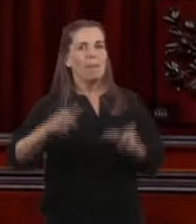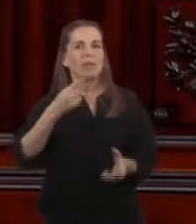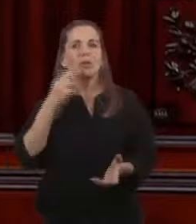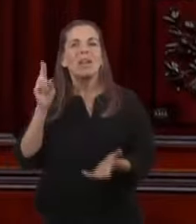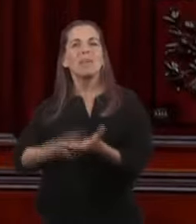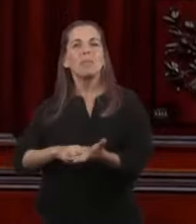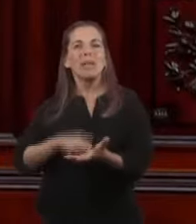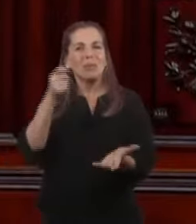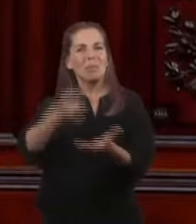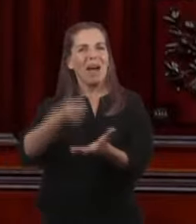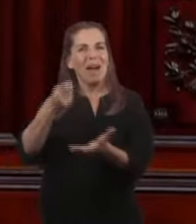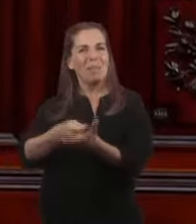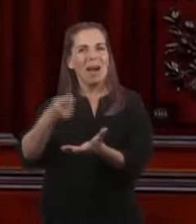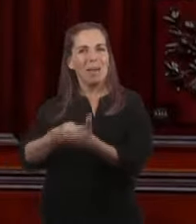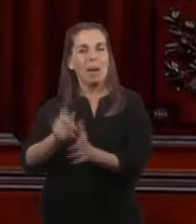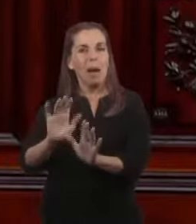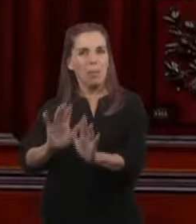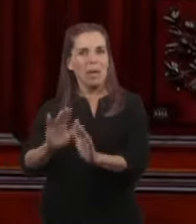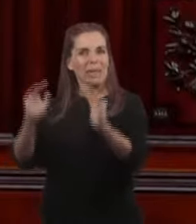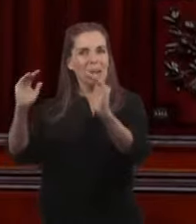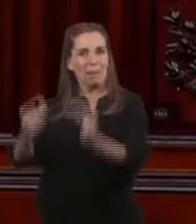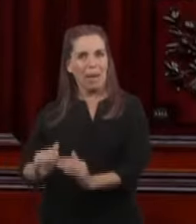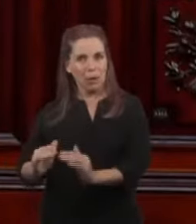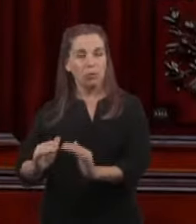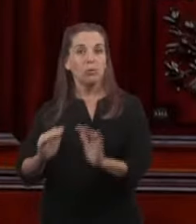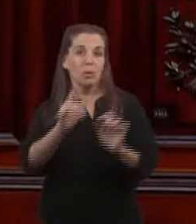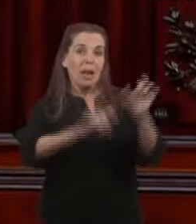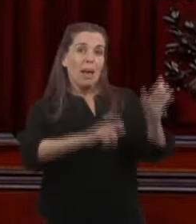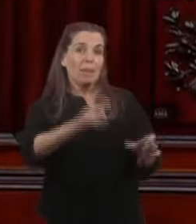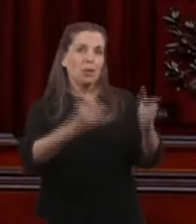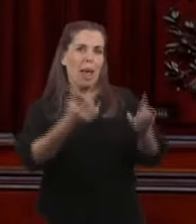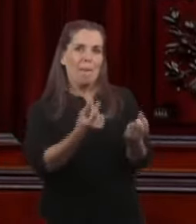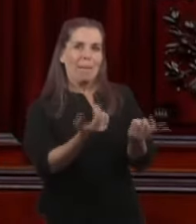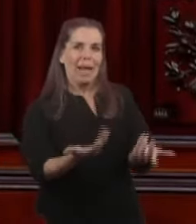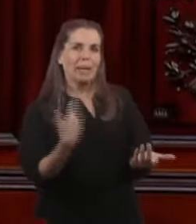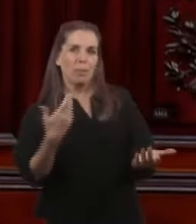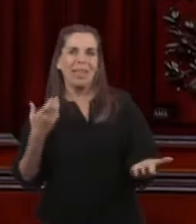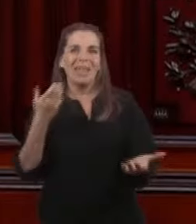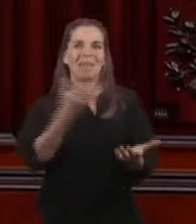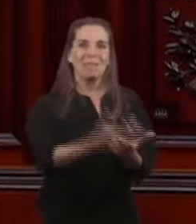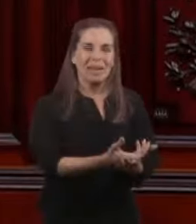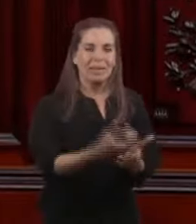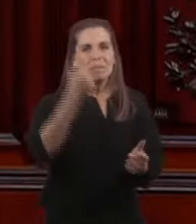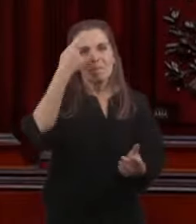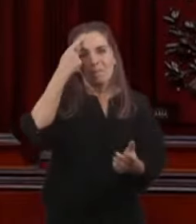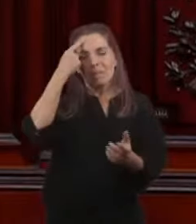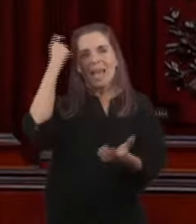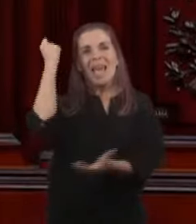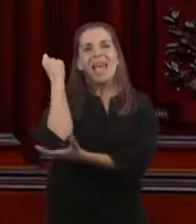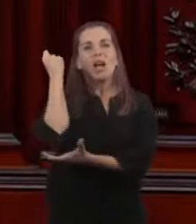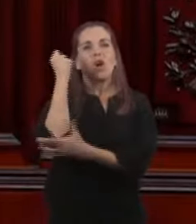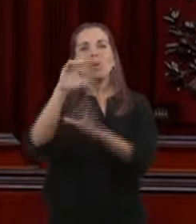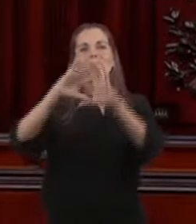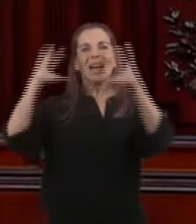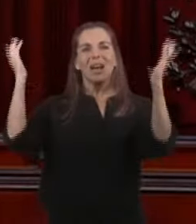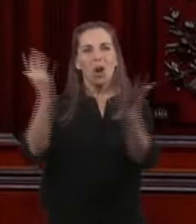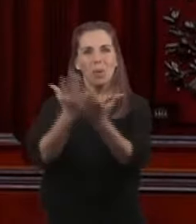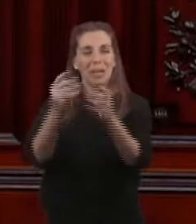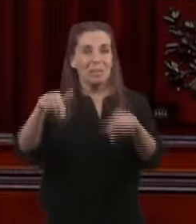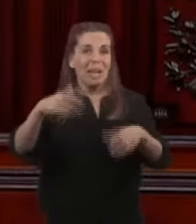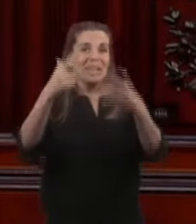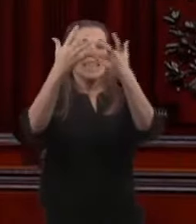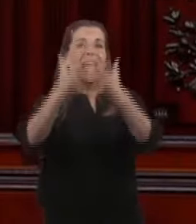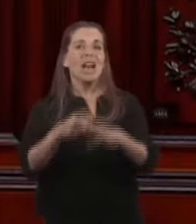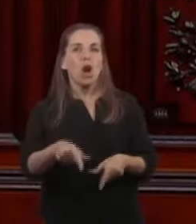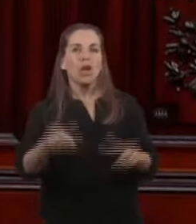lo que significará mayor incentivo para invertir en una economía globalizada y aún más desde la existencia internet el